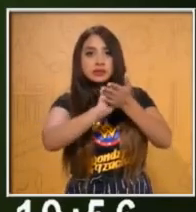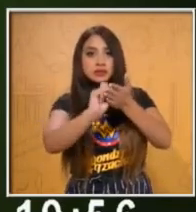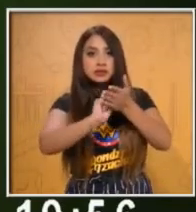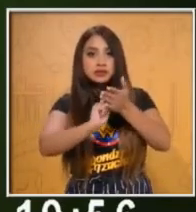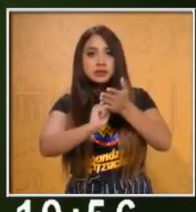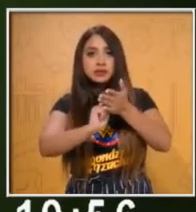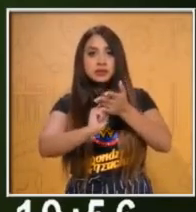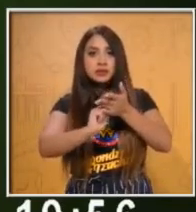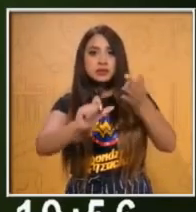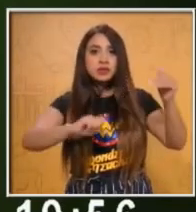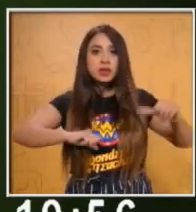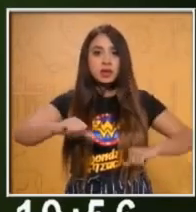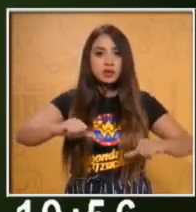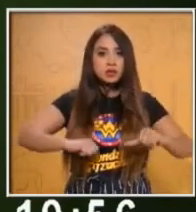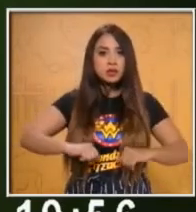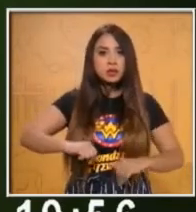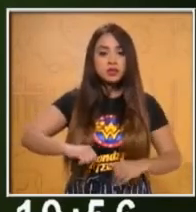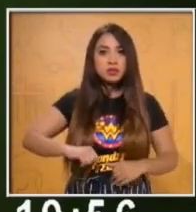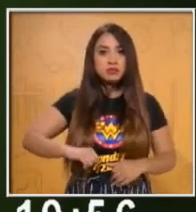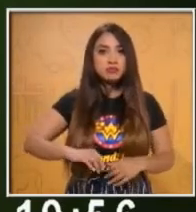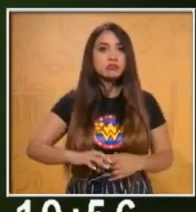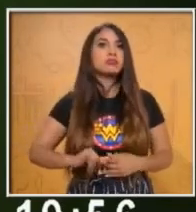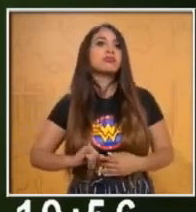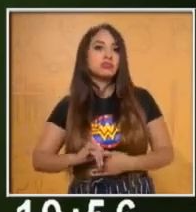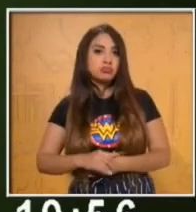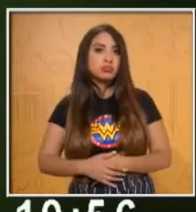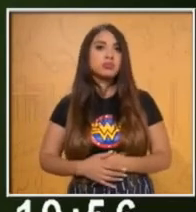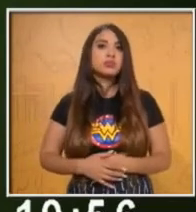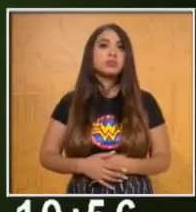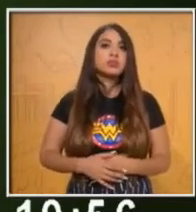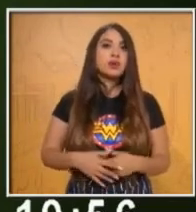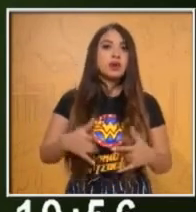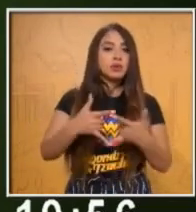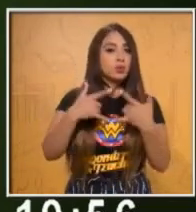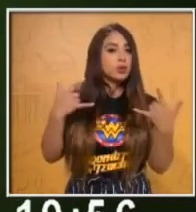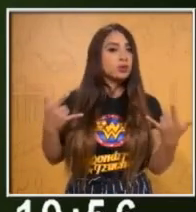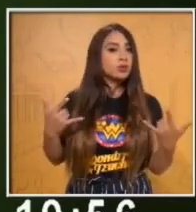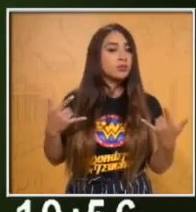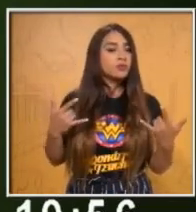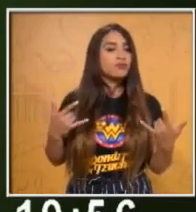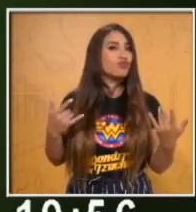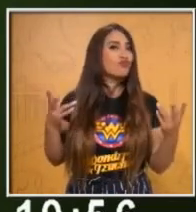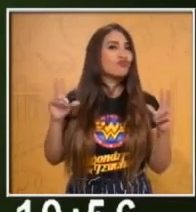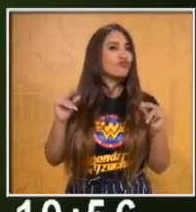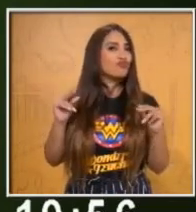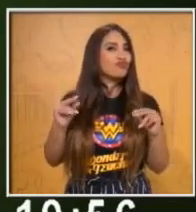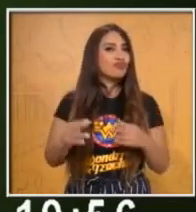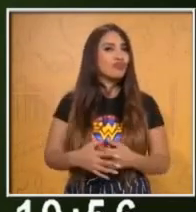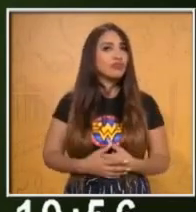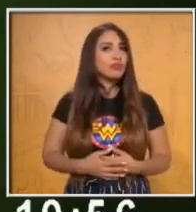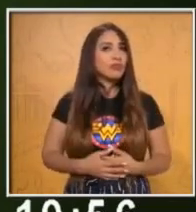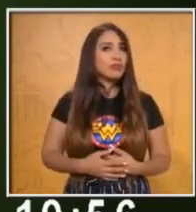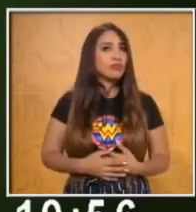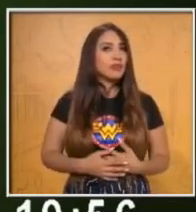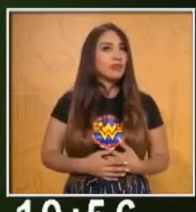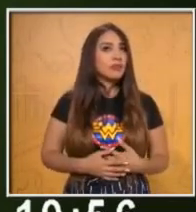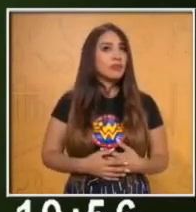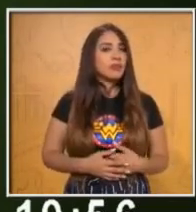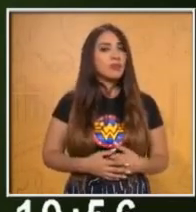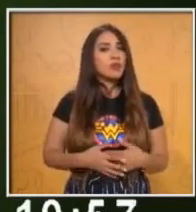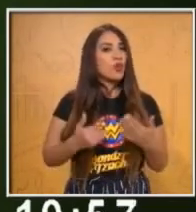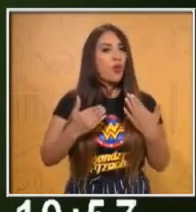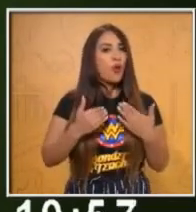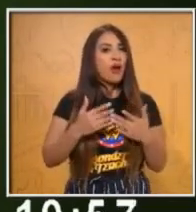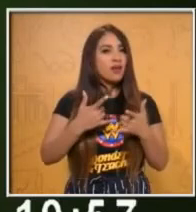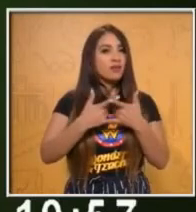sus diálogos? ¿En la obra de teatro? Sí. ¿Y en el cuento? No, maestra Yuli. Así es, ya que en el cuento no hay